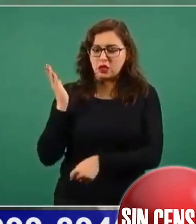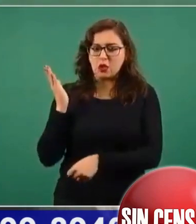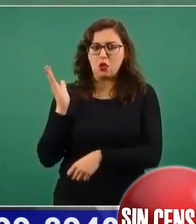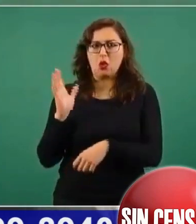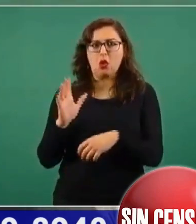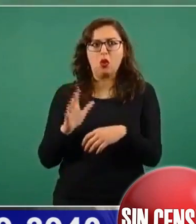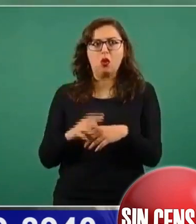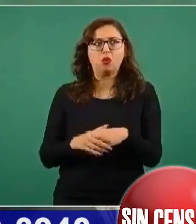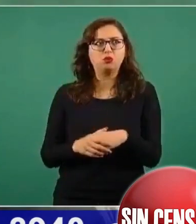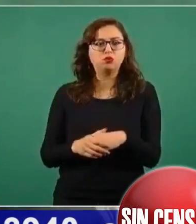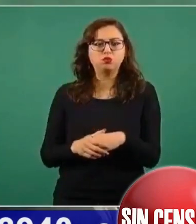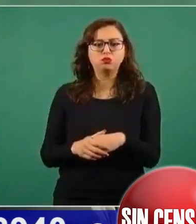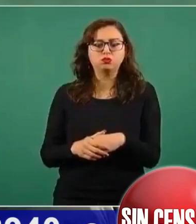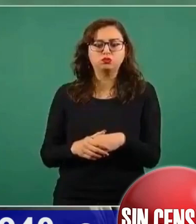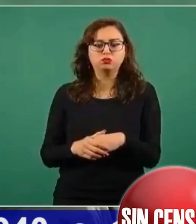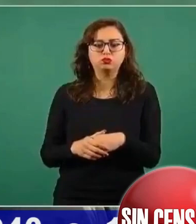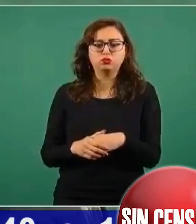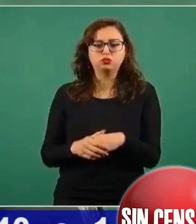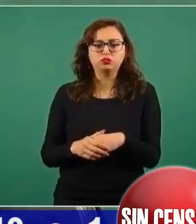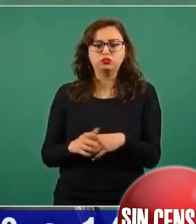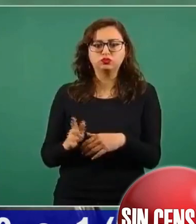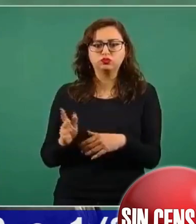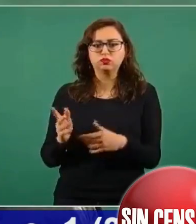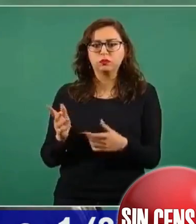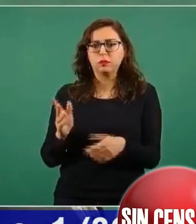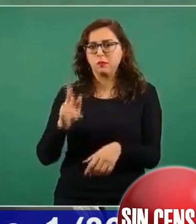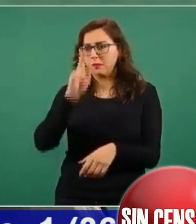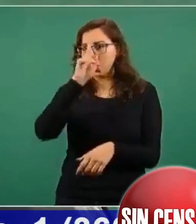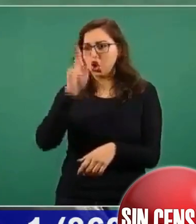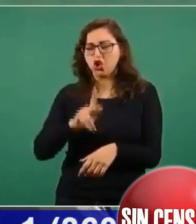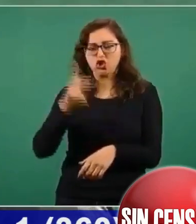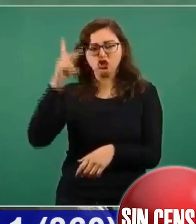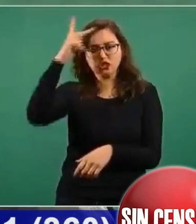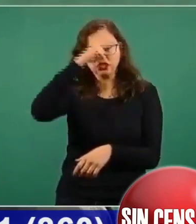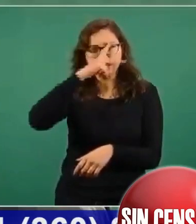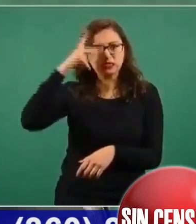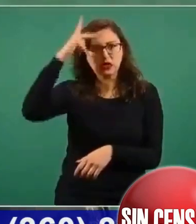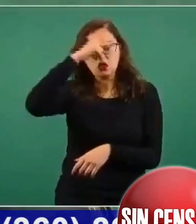es una sanción de carácter psicológico, pues como si tuviera